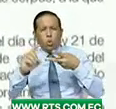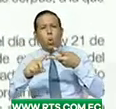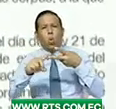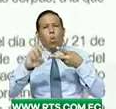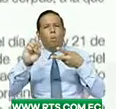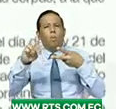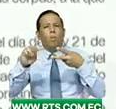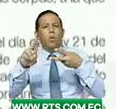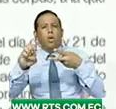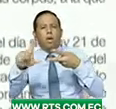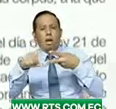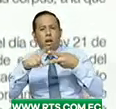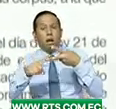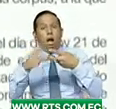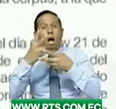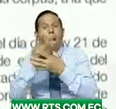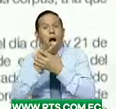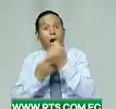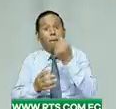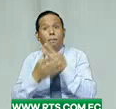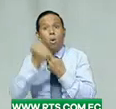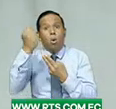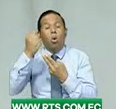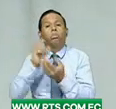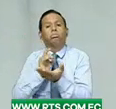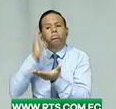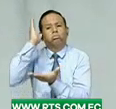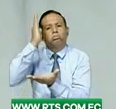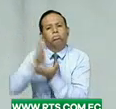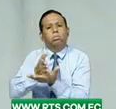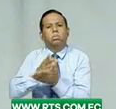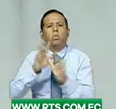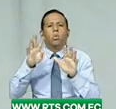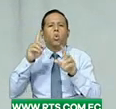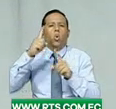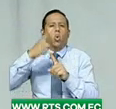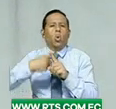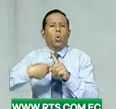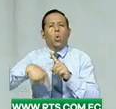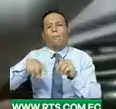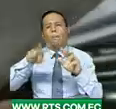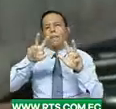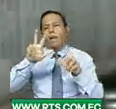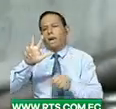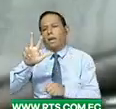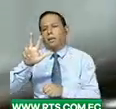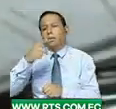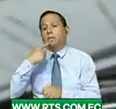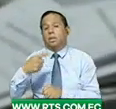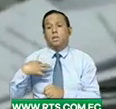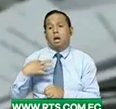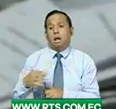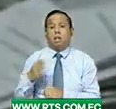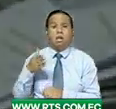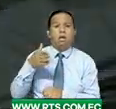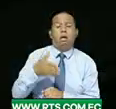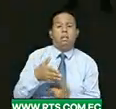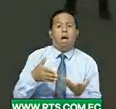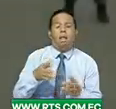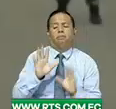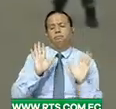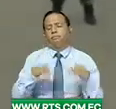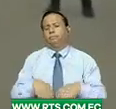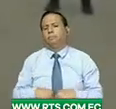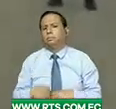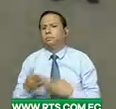fueron suspendidos por 90 días. Él por no justificar su falta a una audiencia de flagrancia. Sucedió